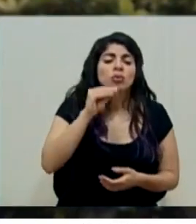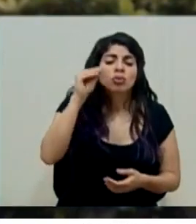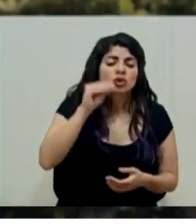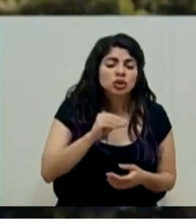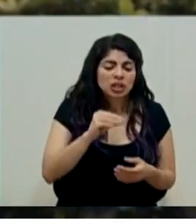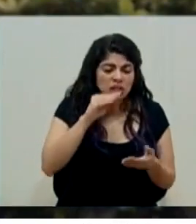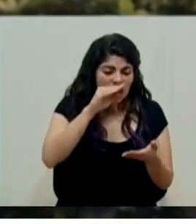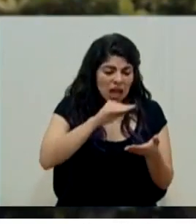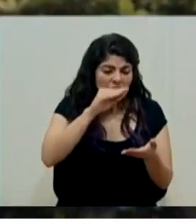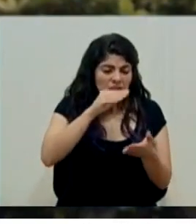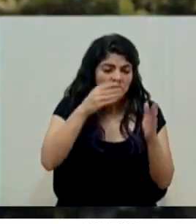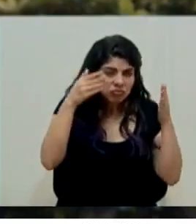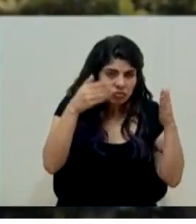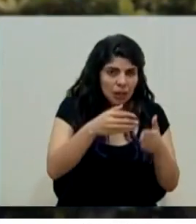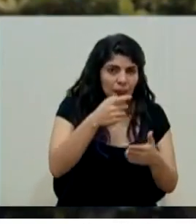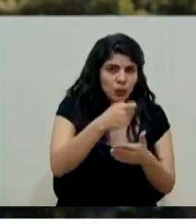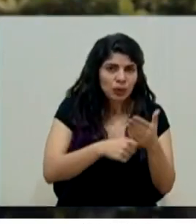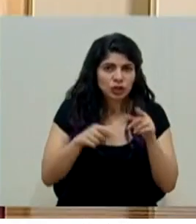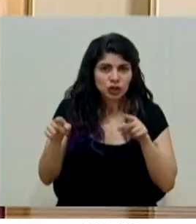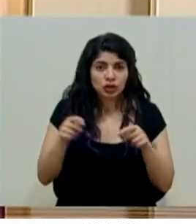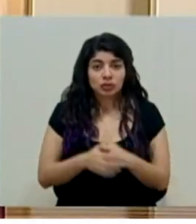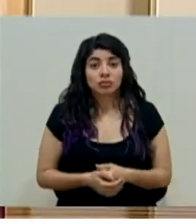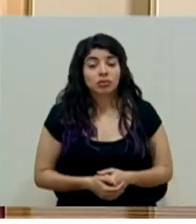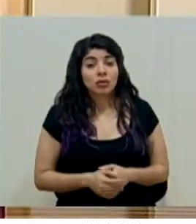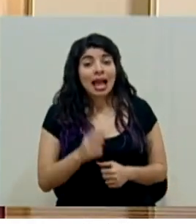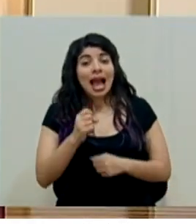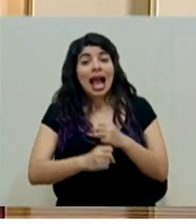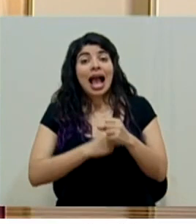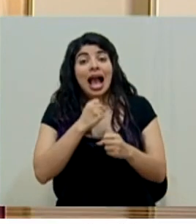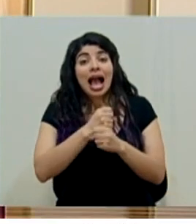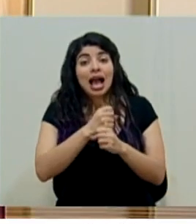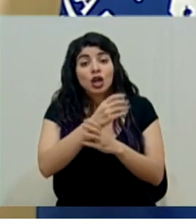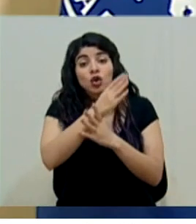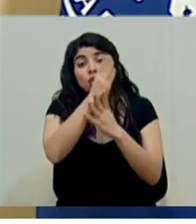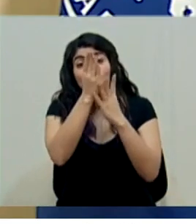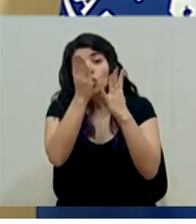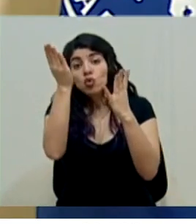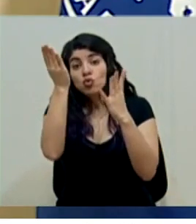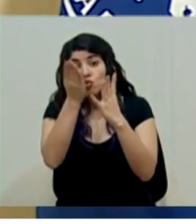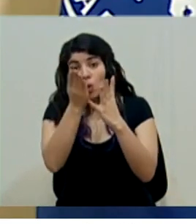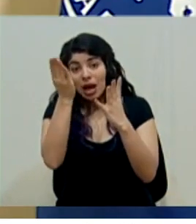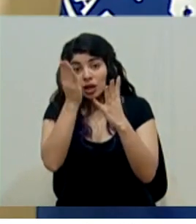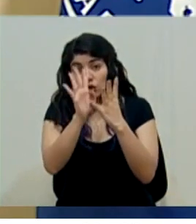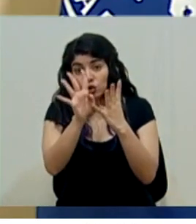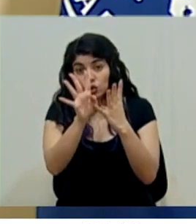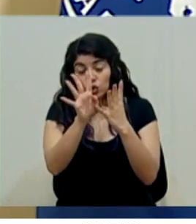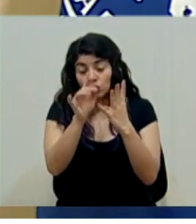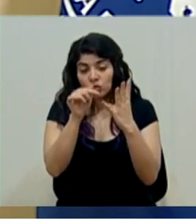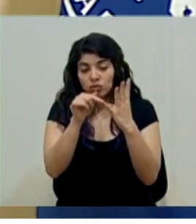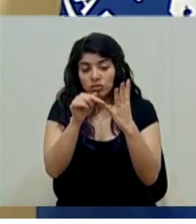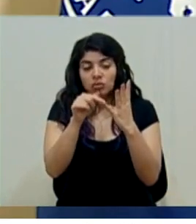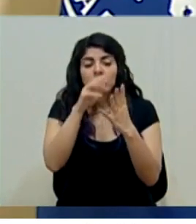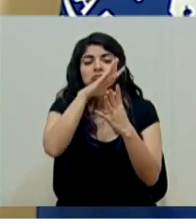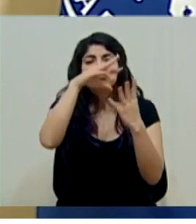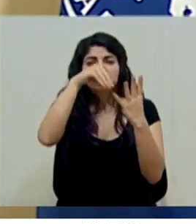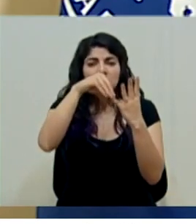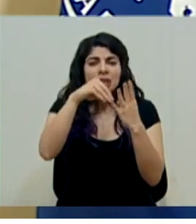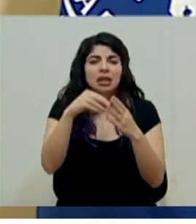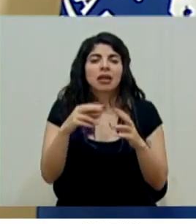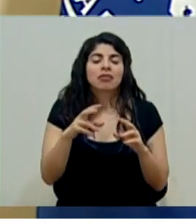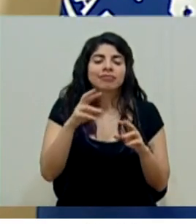sería entonces de la carga de impuestos. Al año 4, uniendo medidas temporales